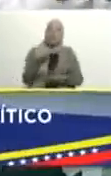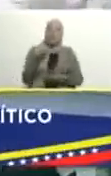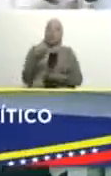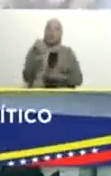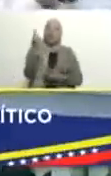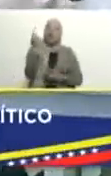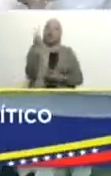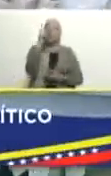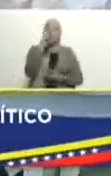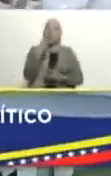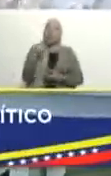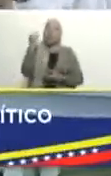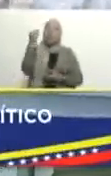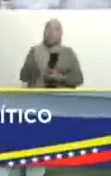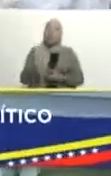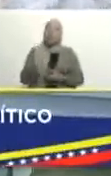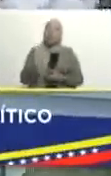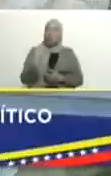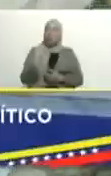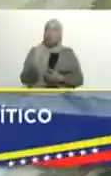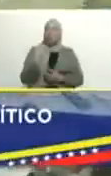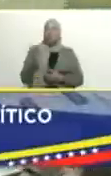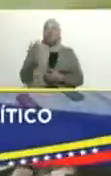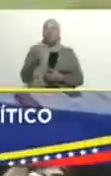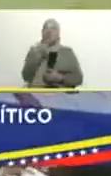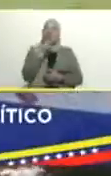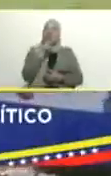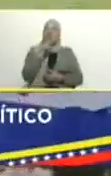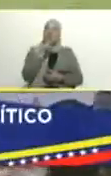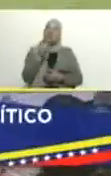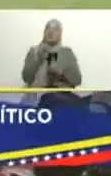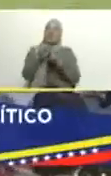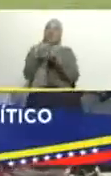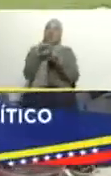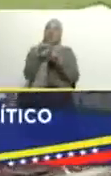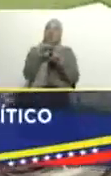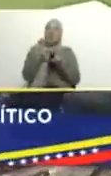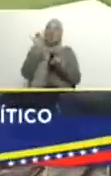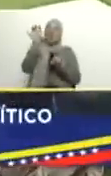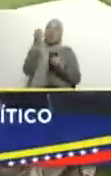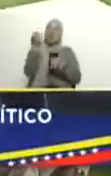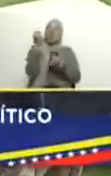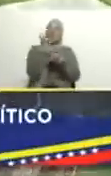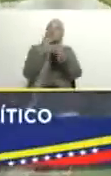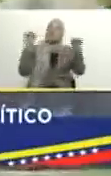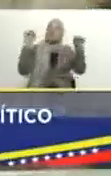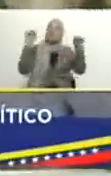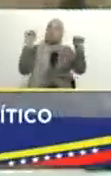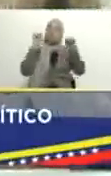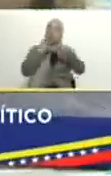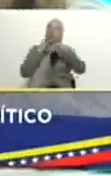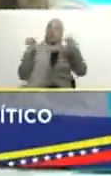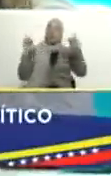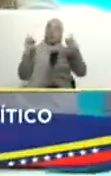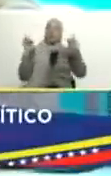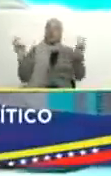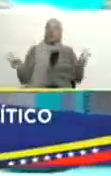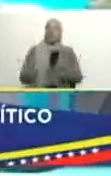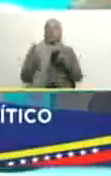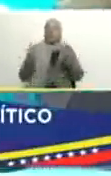11 años después, transitando los caminos de la patria independiente, soberana y